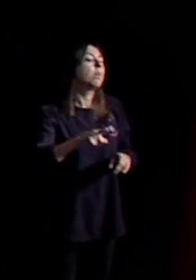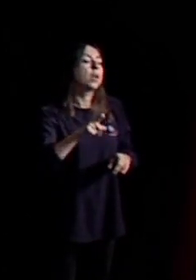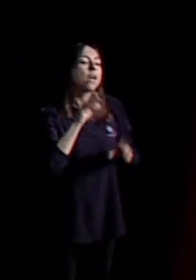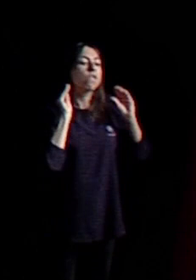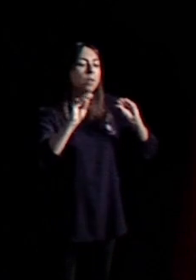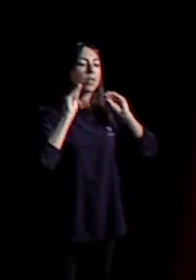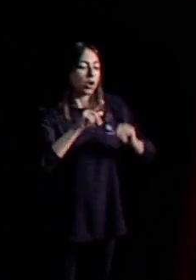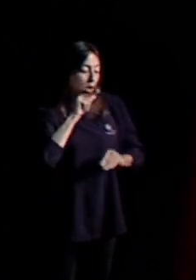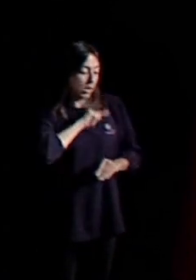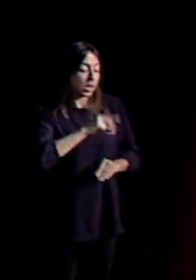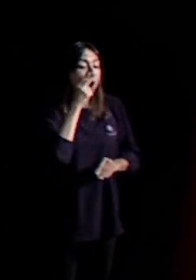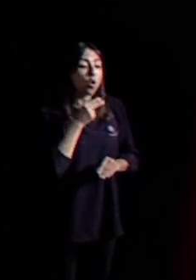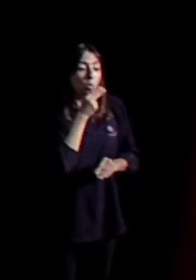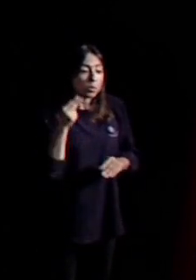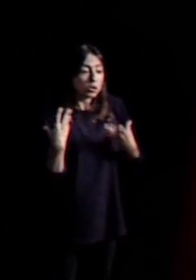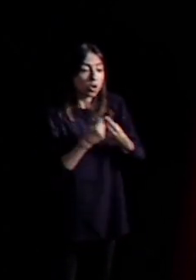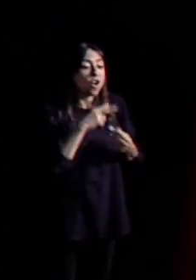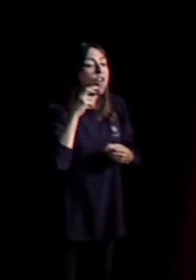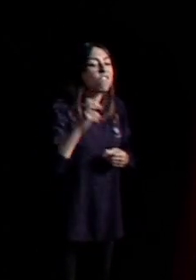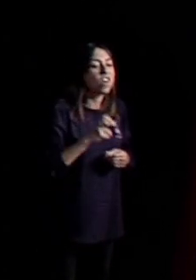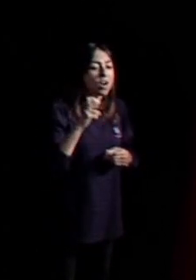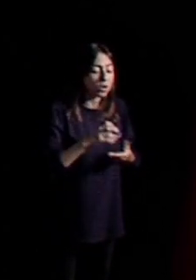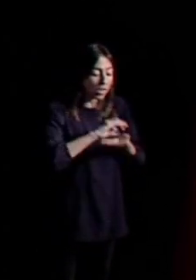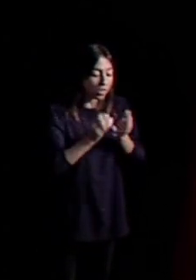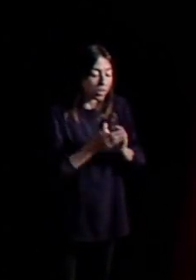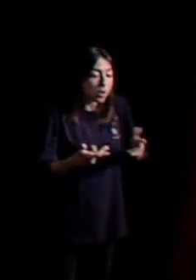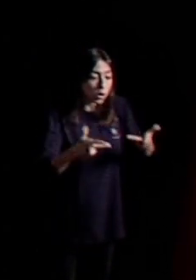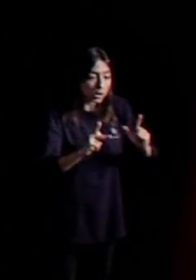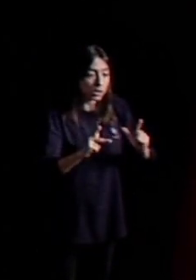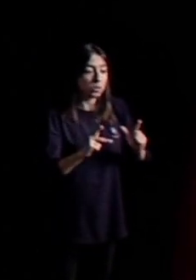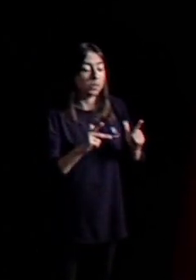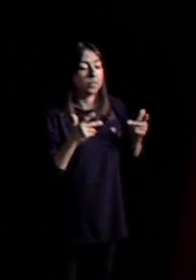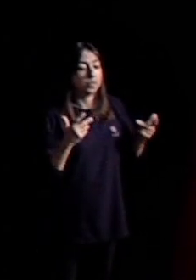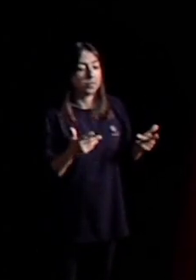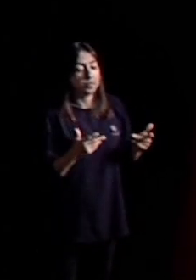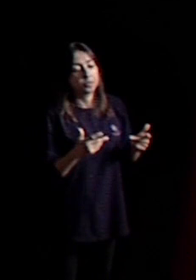ética y del compromiso con los valores democráticos. Y